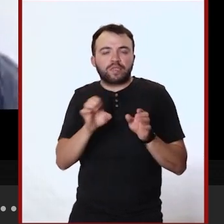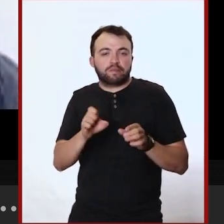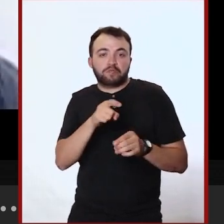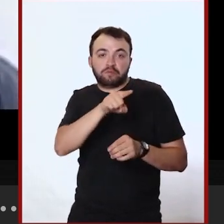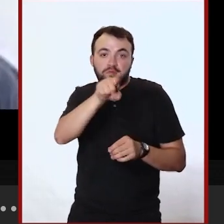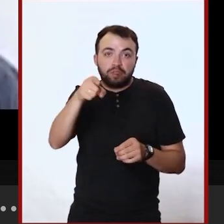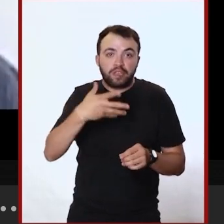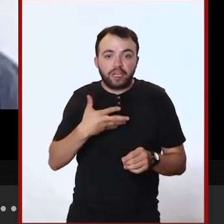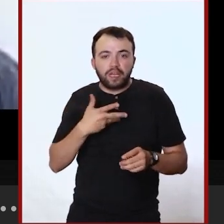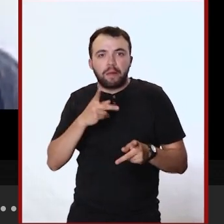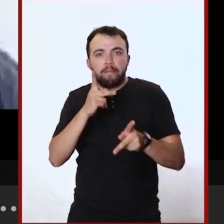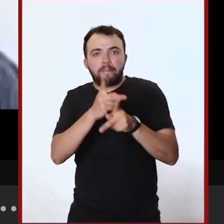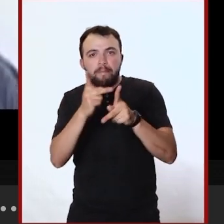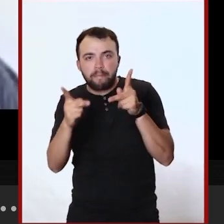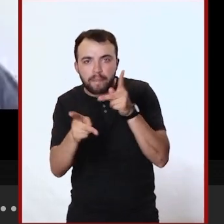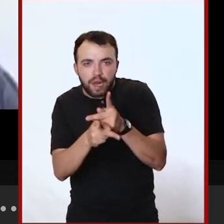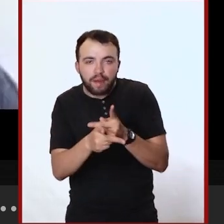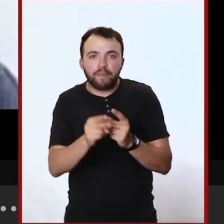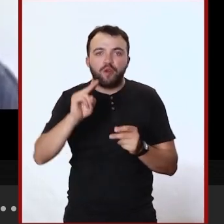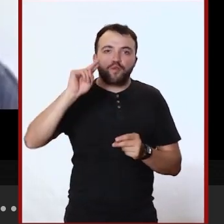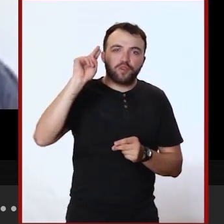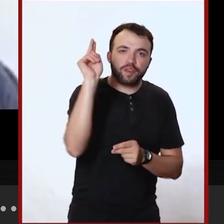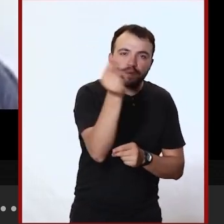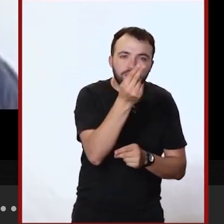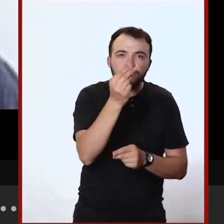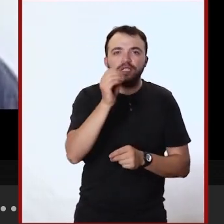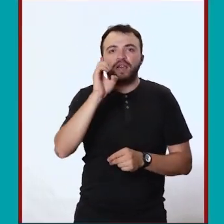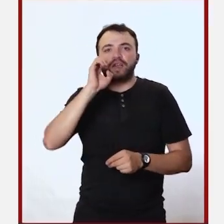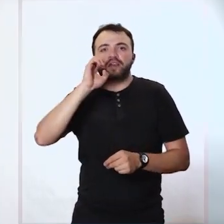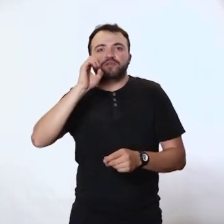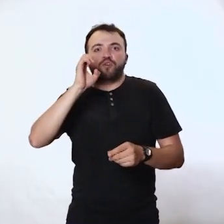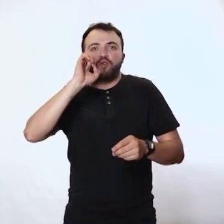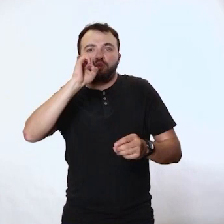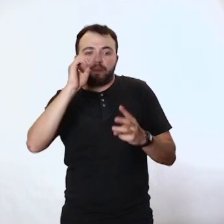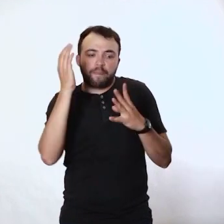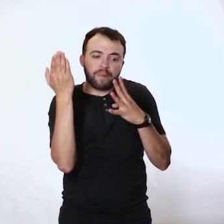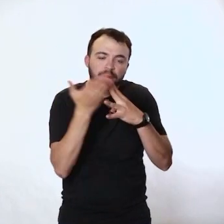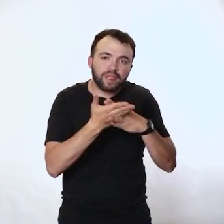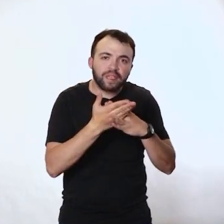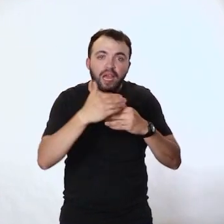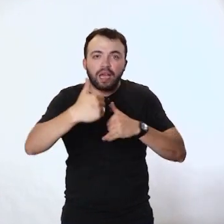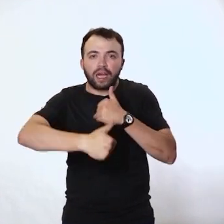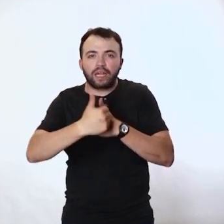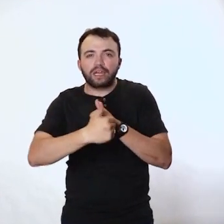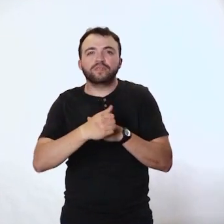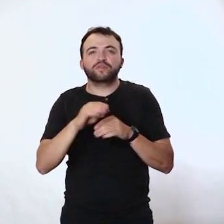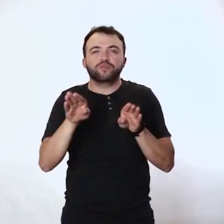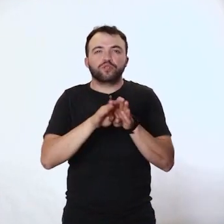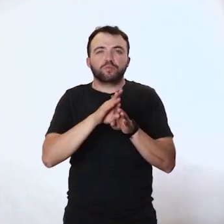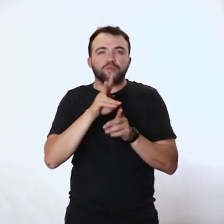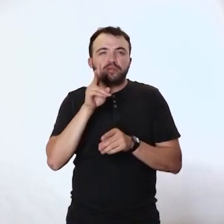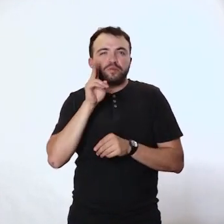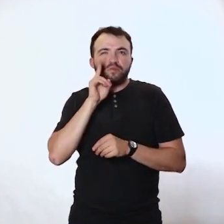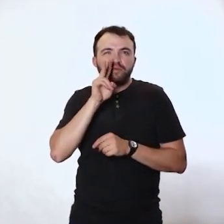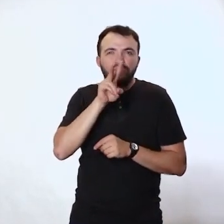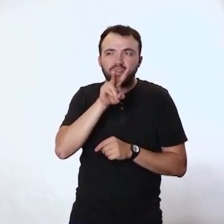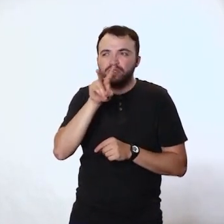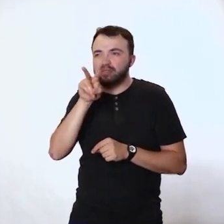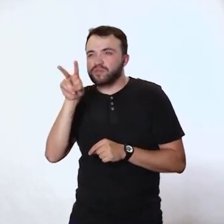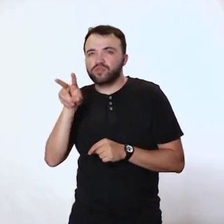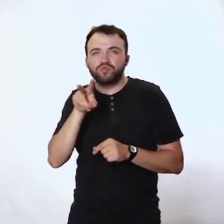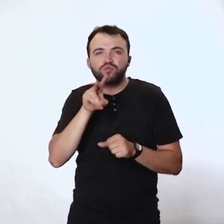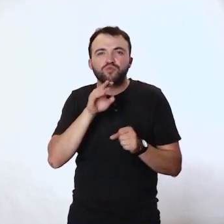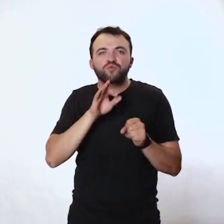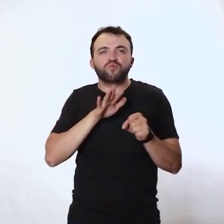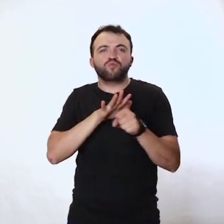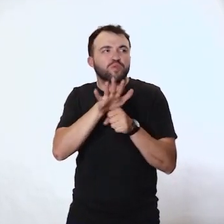en la universidad, en los primeros semestres o a la mitad de la carrera, la recomendación sería tratar de vincularse de manera profesional lo antes posible a